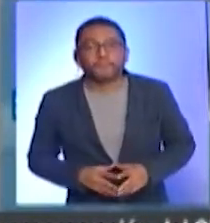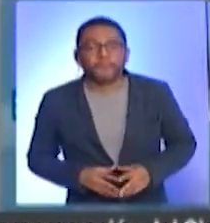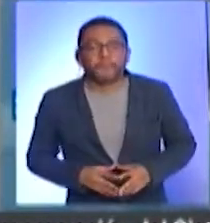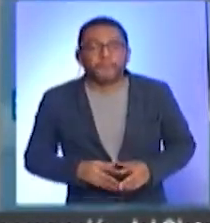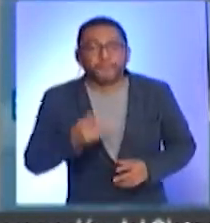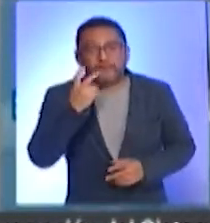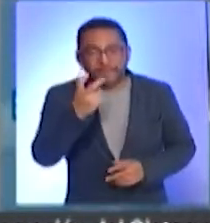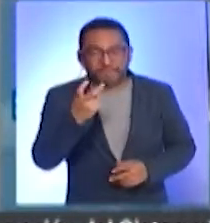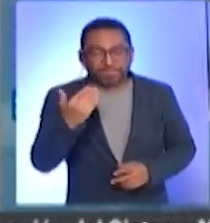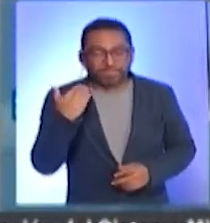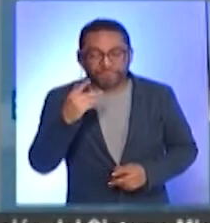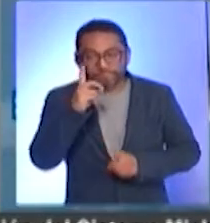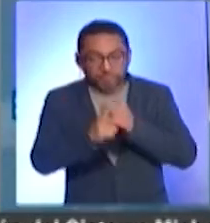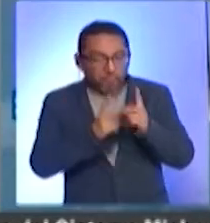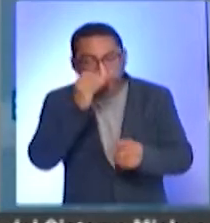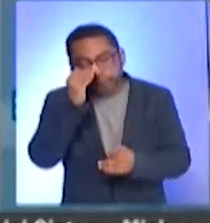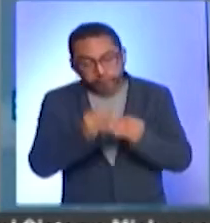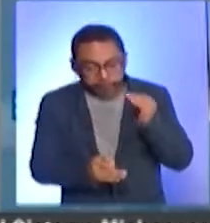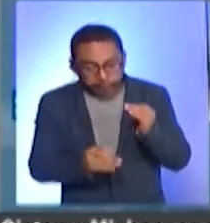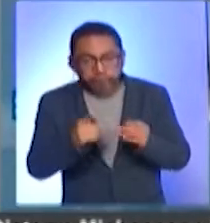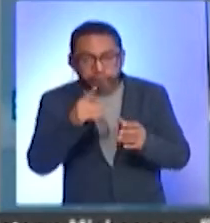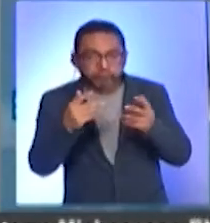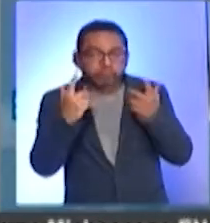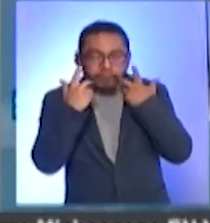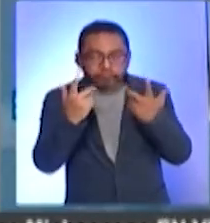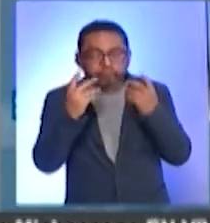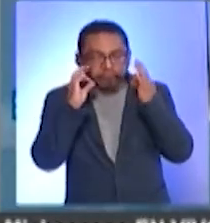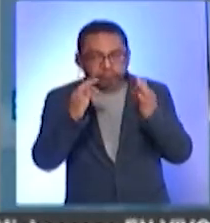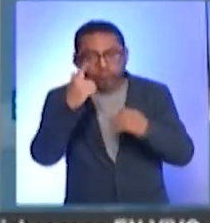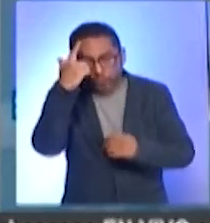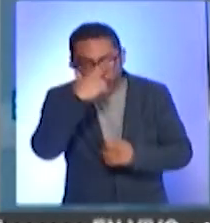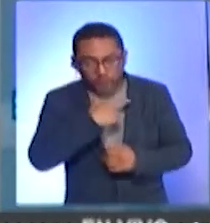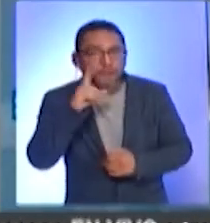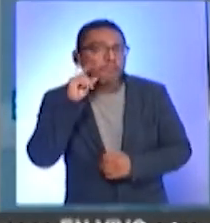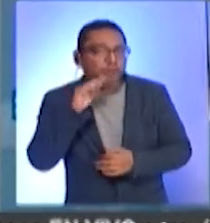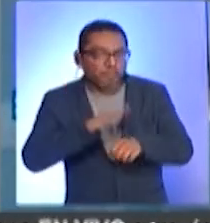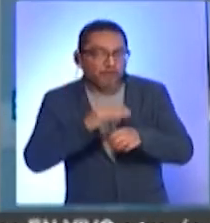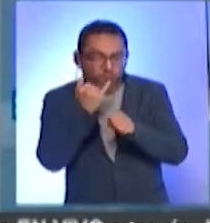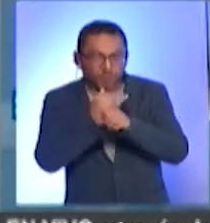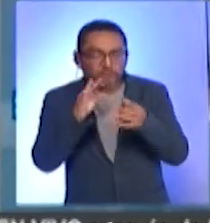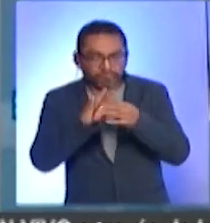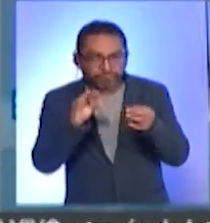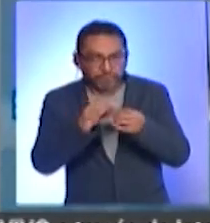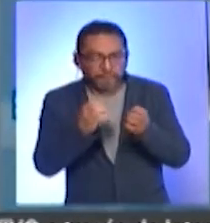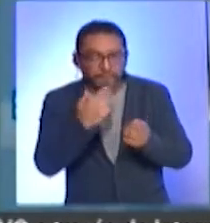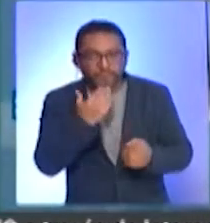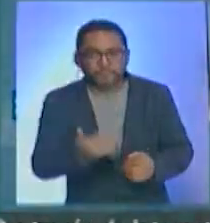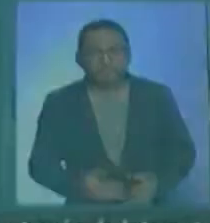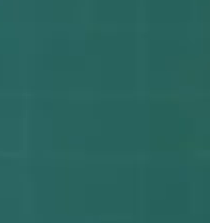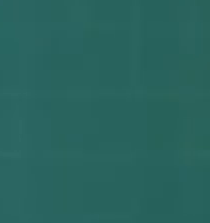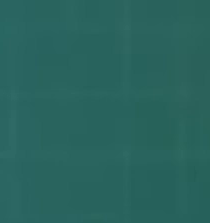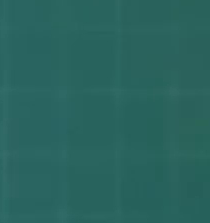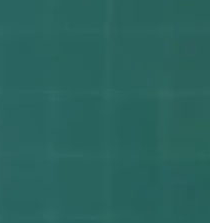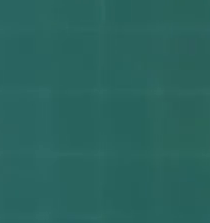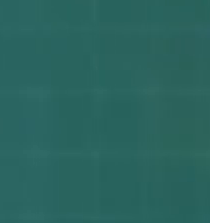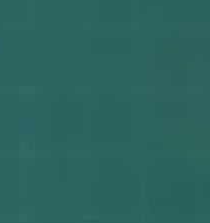es todos los deportes que tengan una excelente noche lo espero mañana con esa información pase la vida